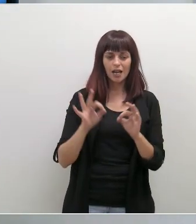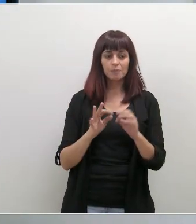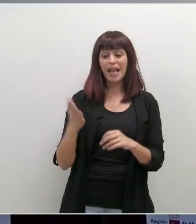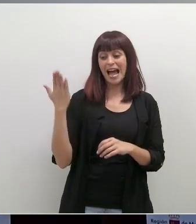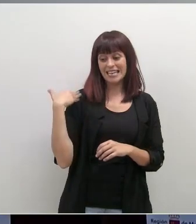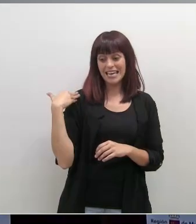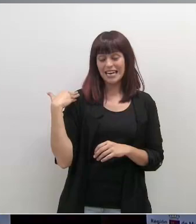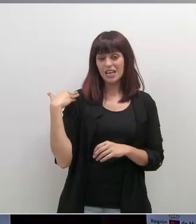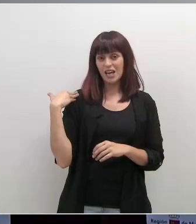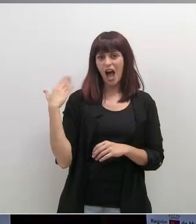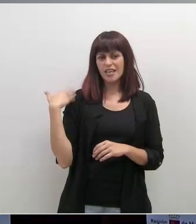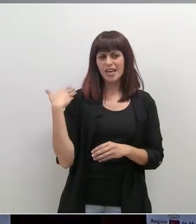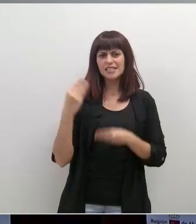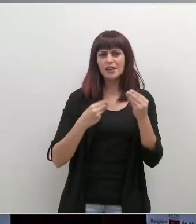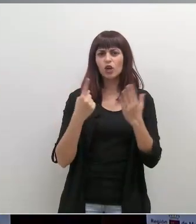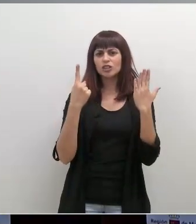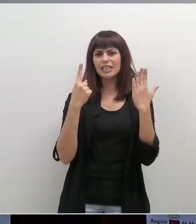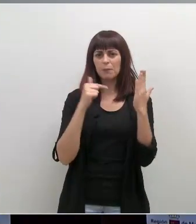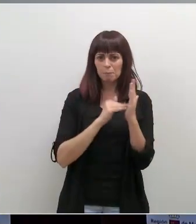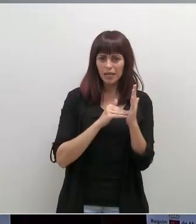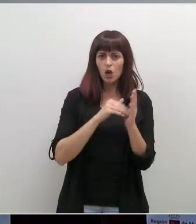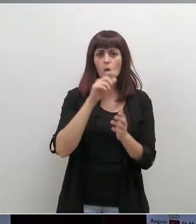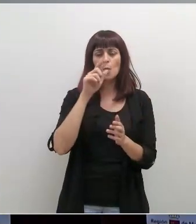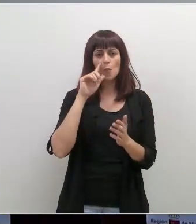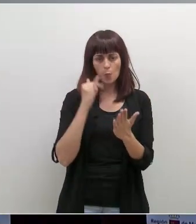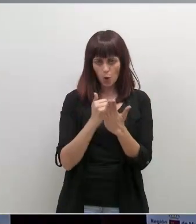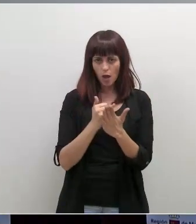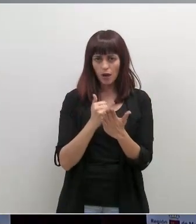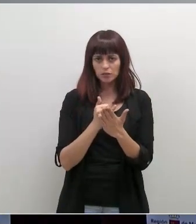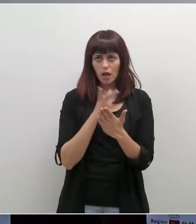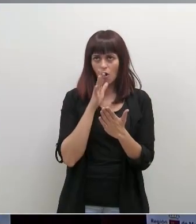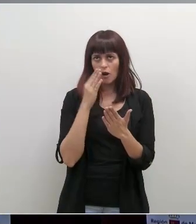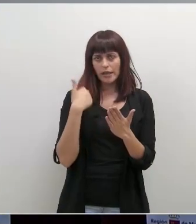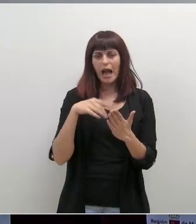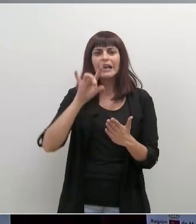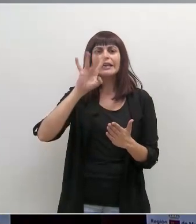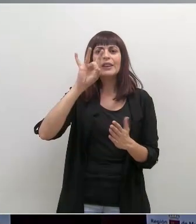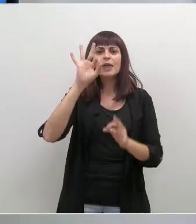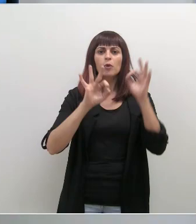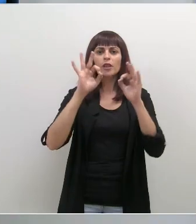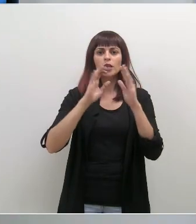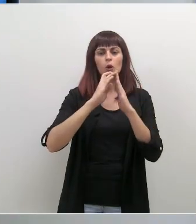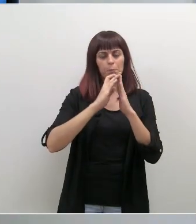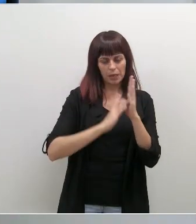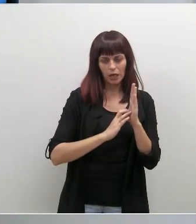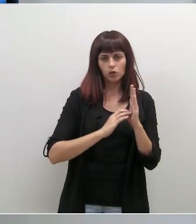hicieron 6.000 pruebas, han hecho 800 casos, estamos ya por debajo del 15%, en torno al